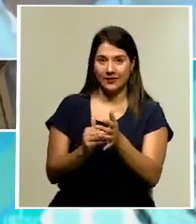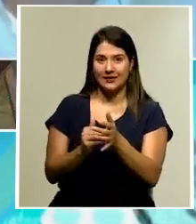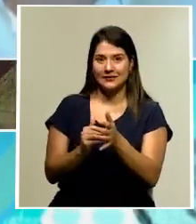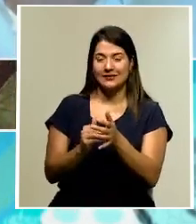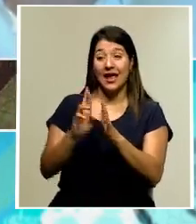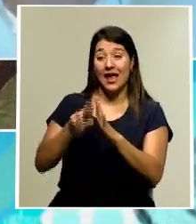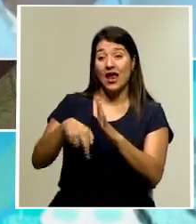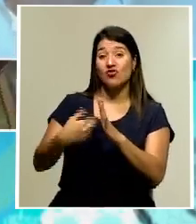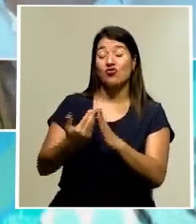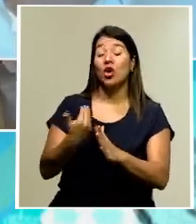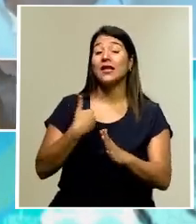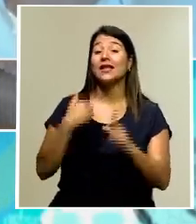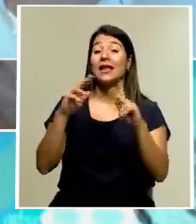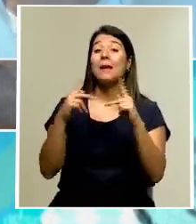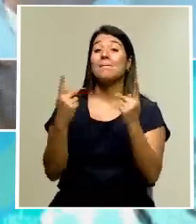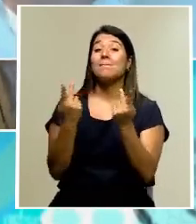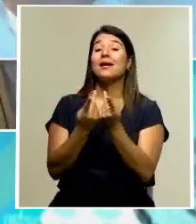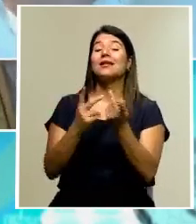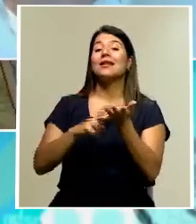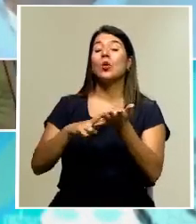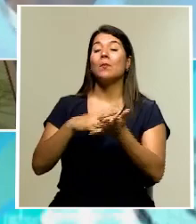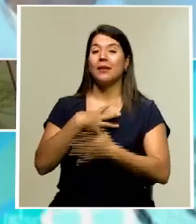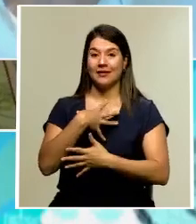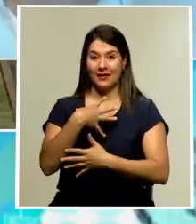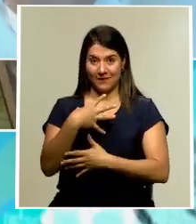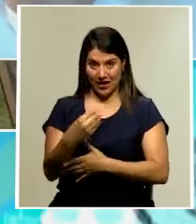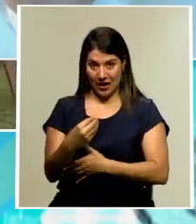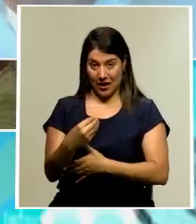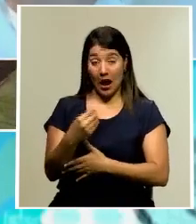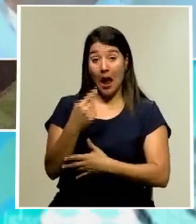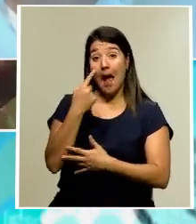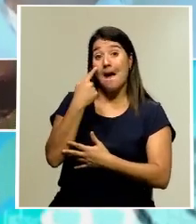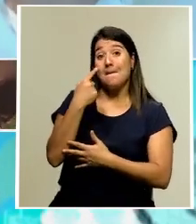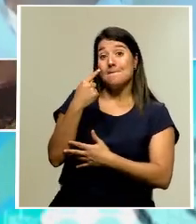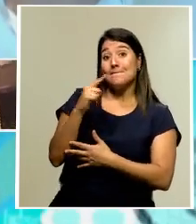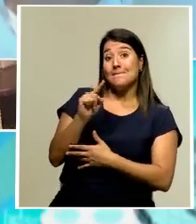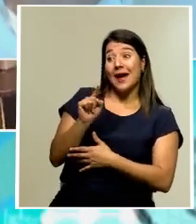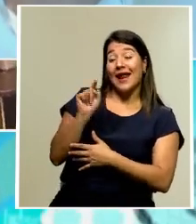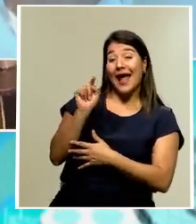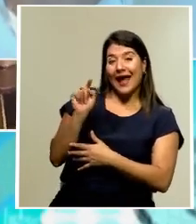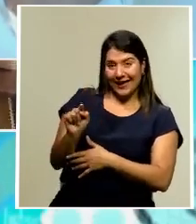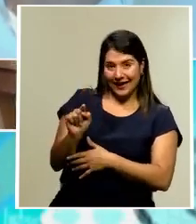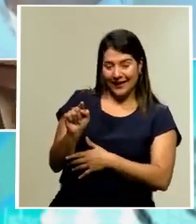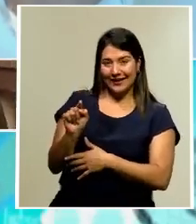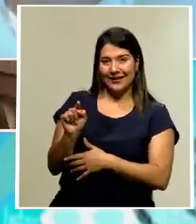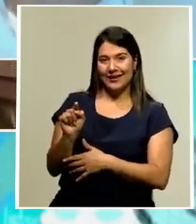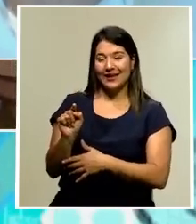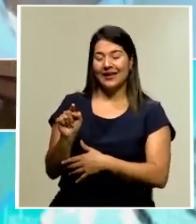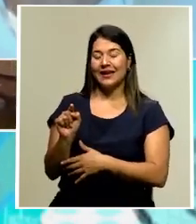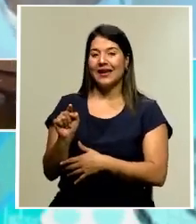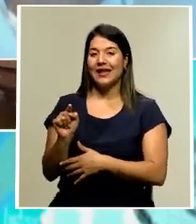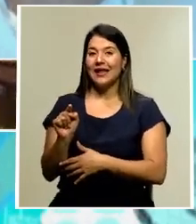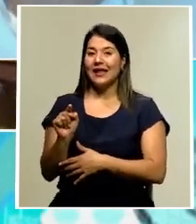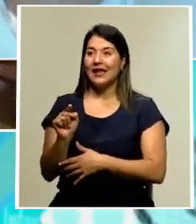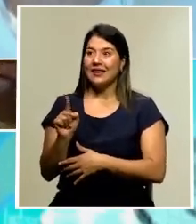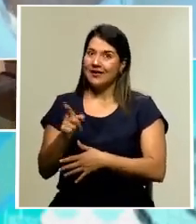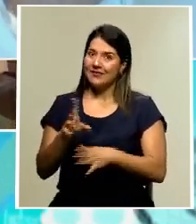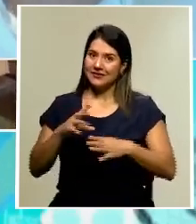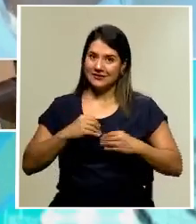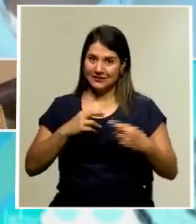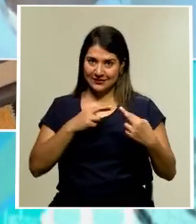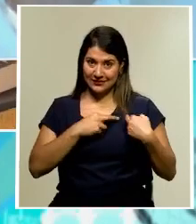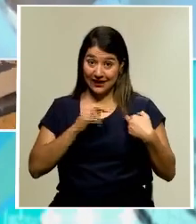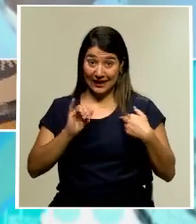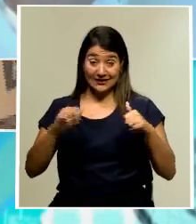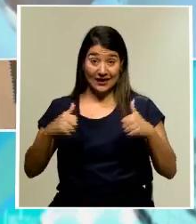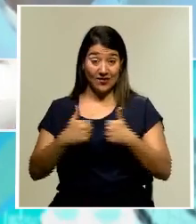del papel del Partido de Liberación Nacional que a él particularmente le corresponde, y es uno de los retos más